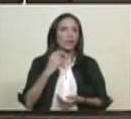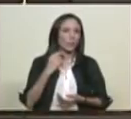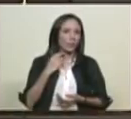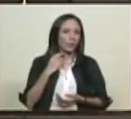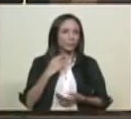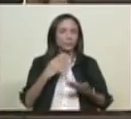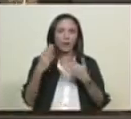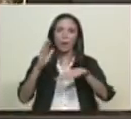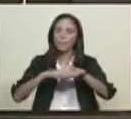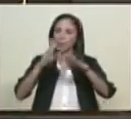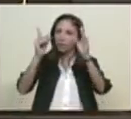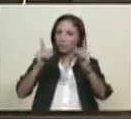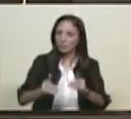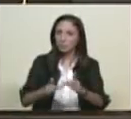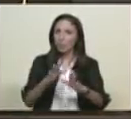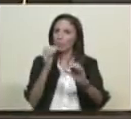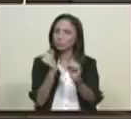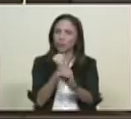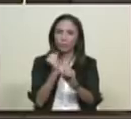su decisión.